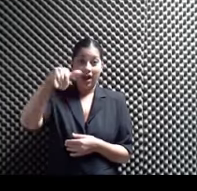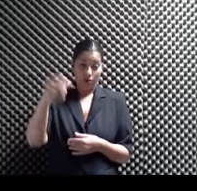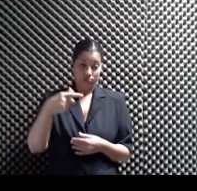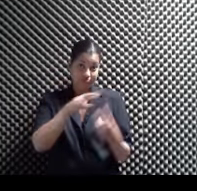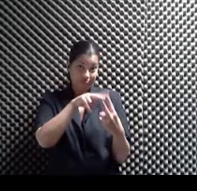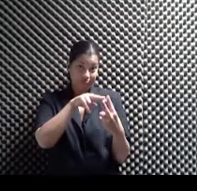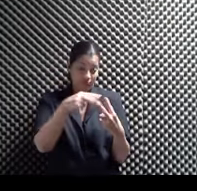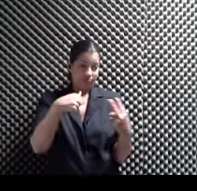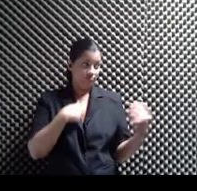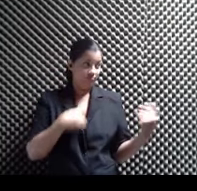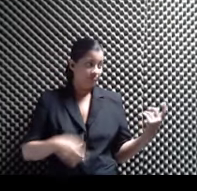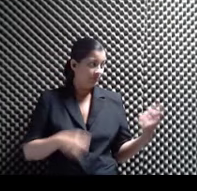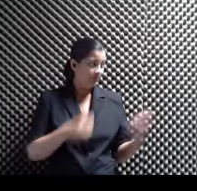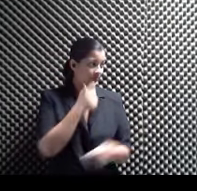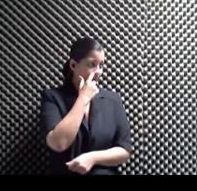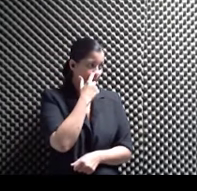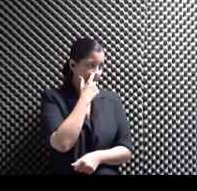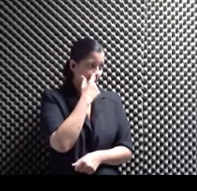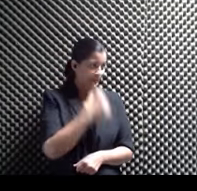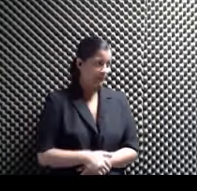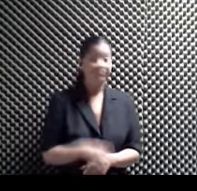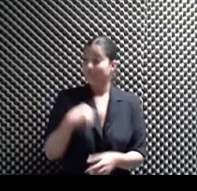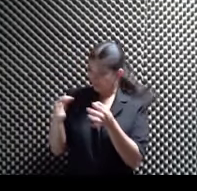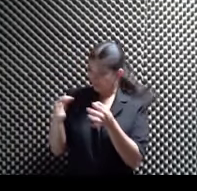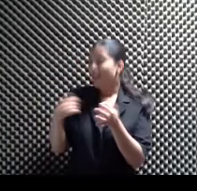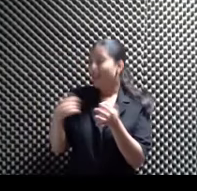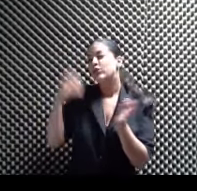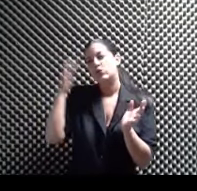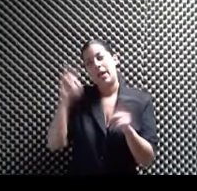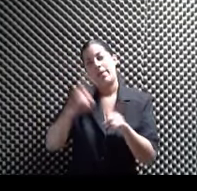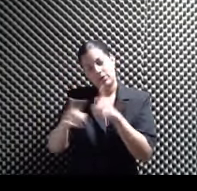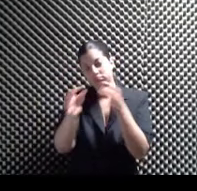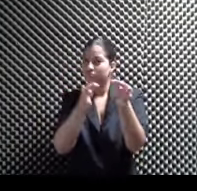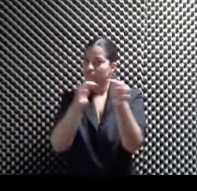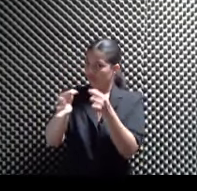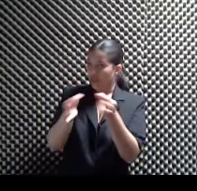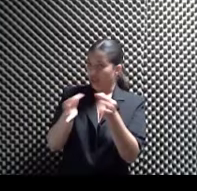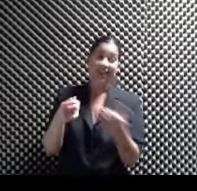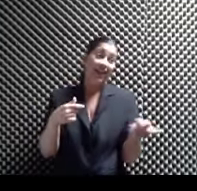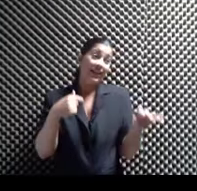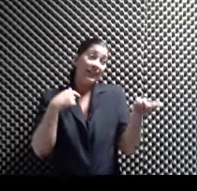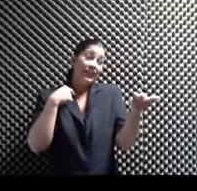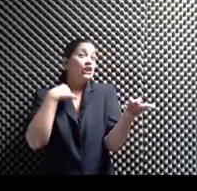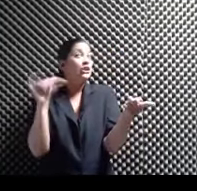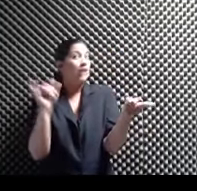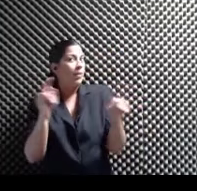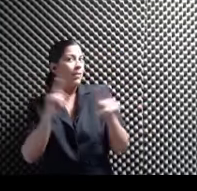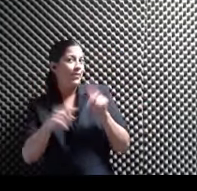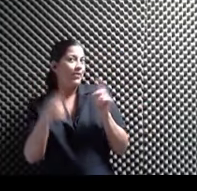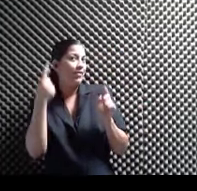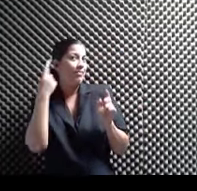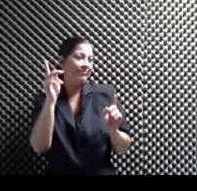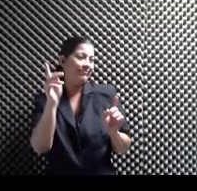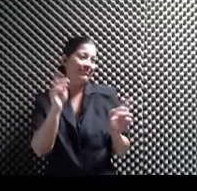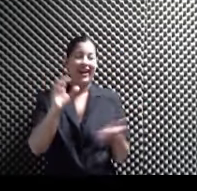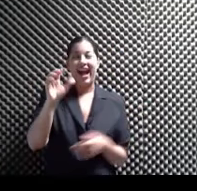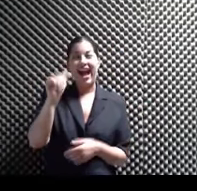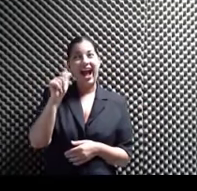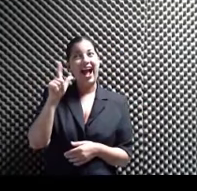explicar ¿Quién es eso? Bueno Es excelente Pero vamos Sí, sí, yo también Pero para beneficio De Alex Usted ve